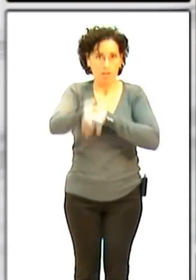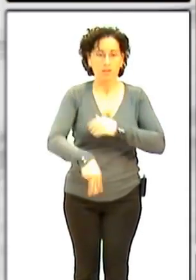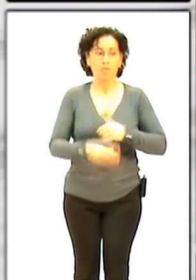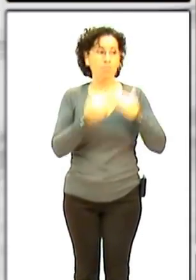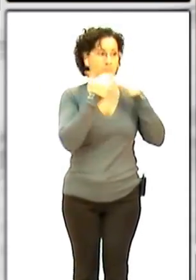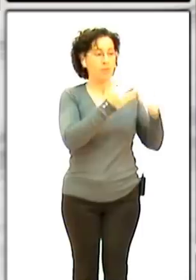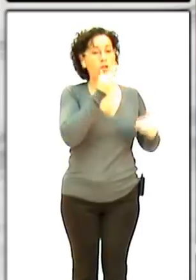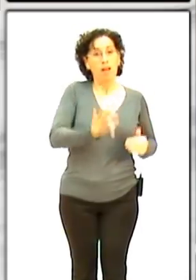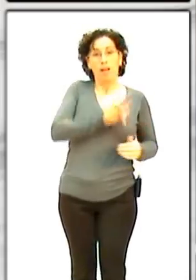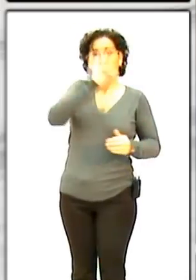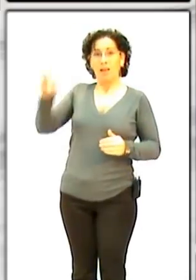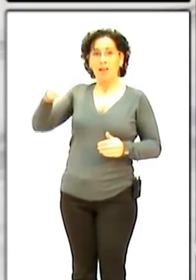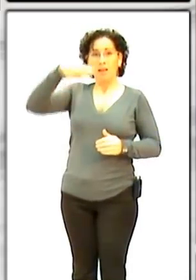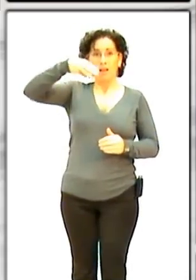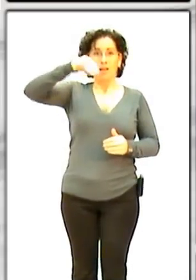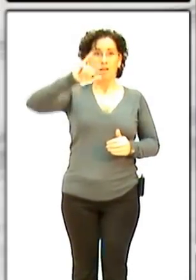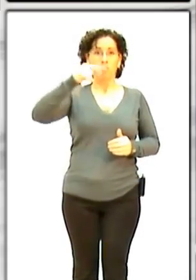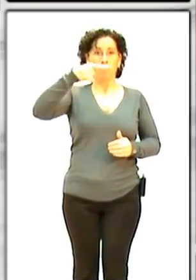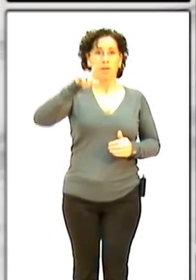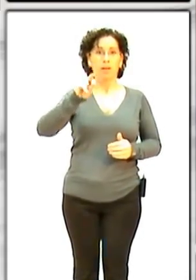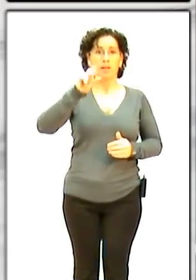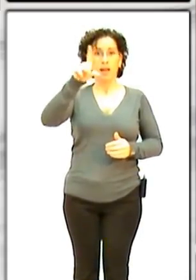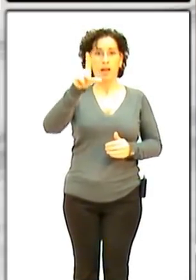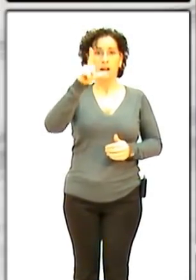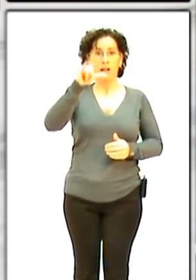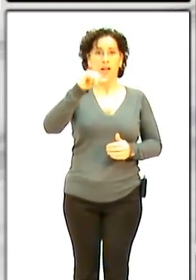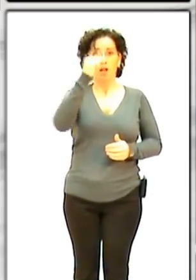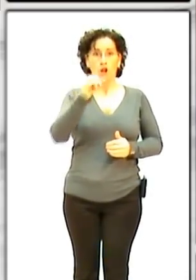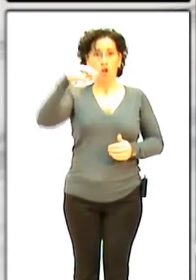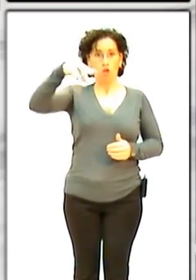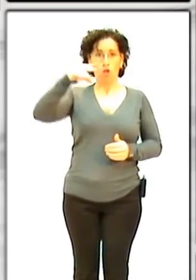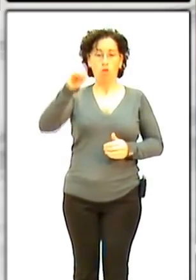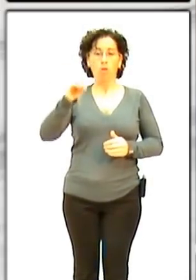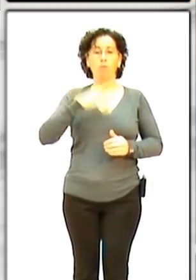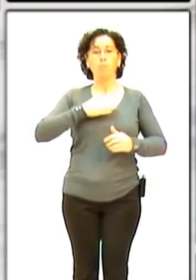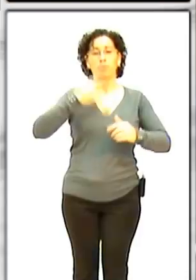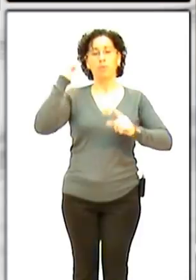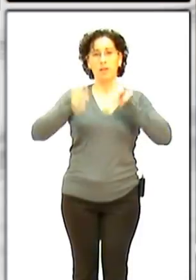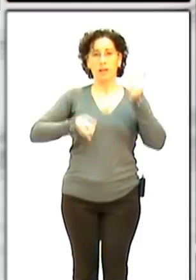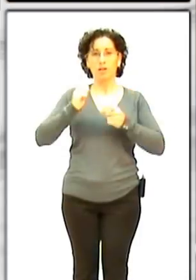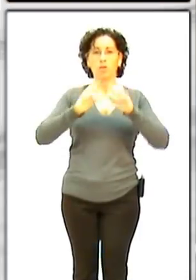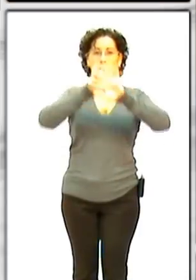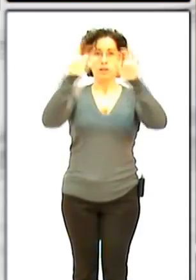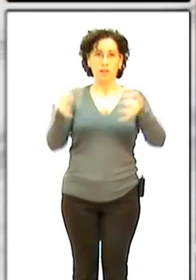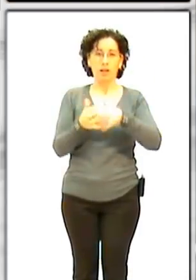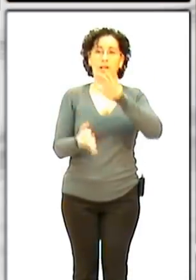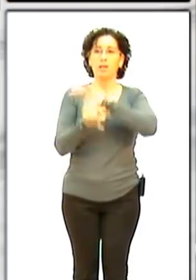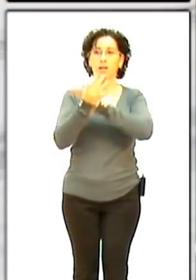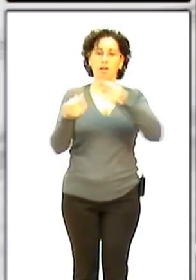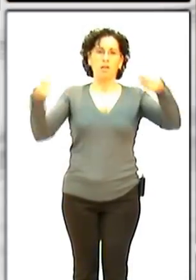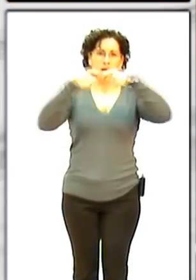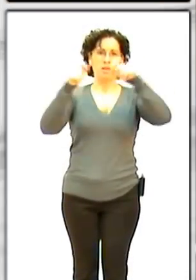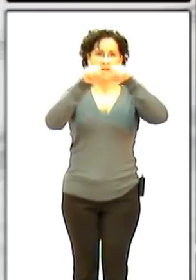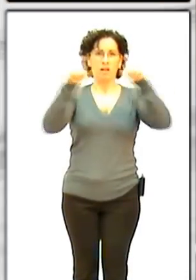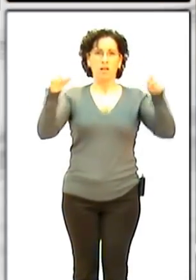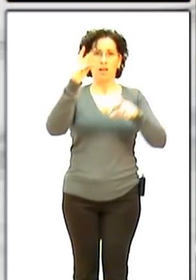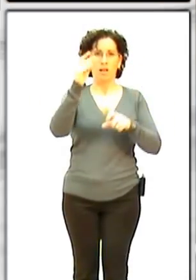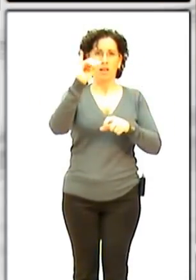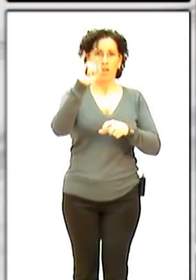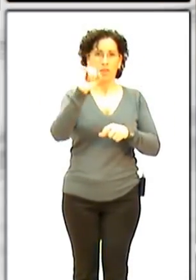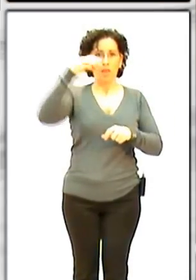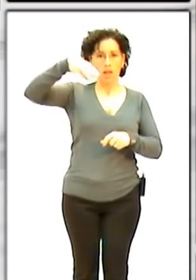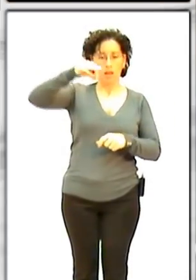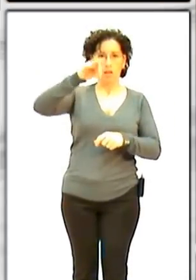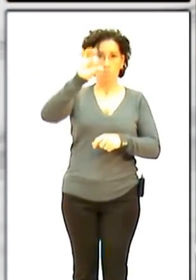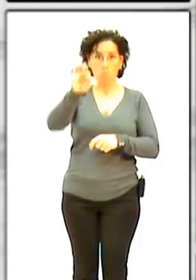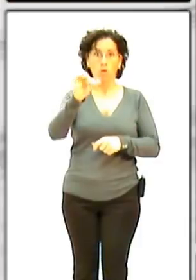la palabra Miguel Lizondo. Miguel es director de la División de Internet y Movilidad y cofundador de la empresa Deimos. Y si hemos